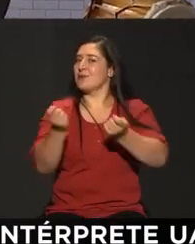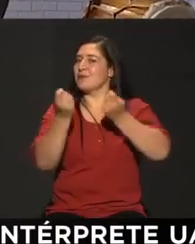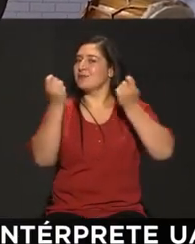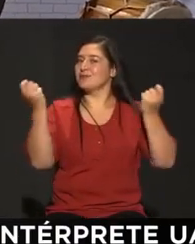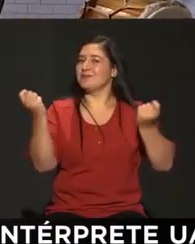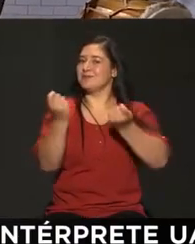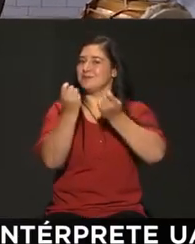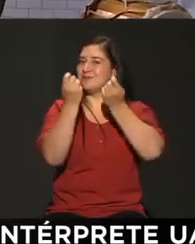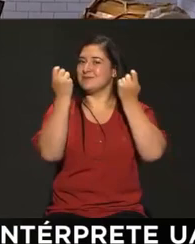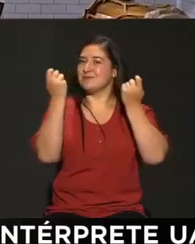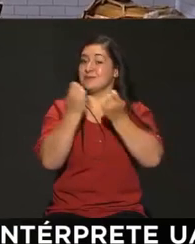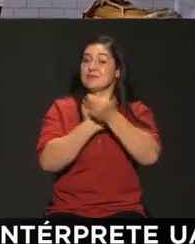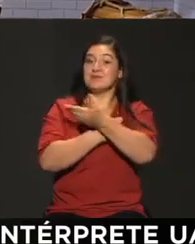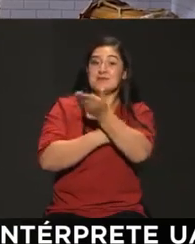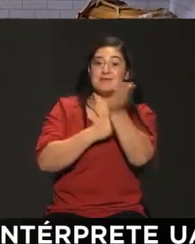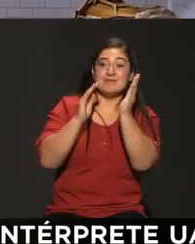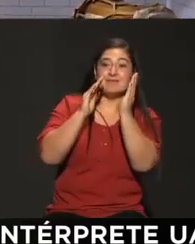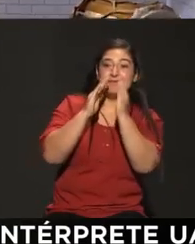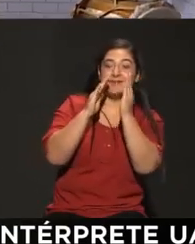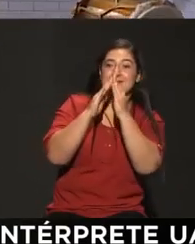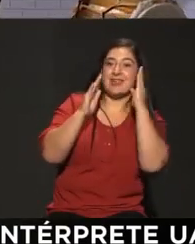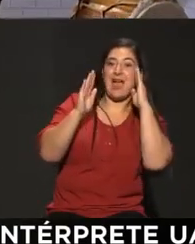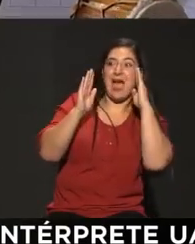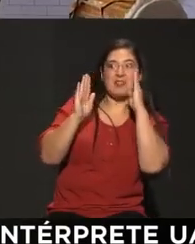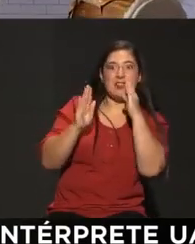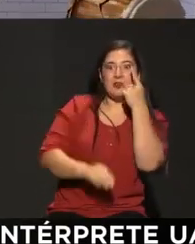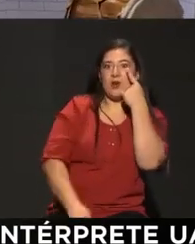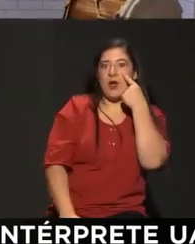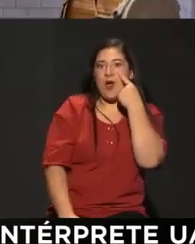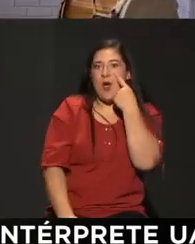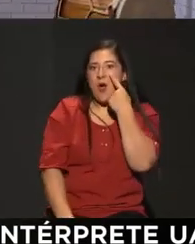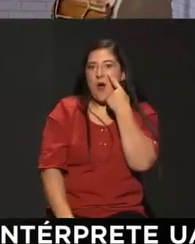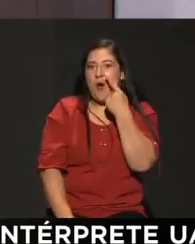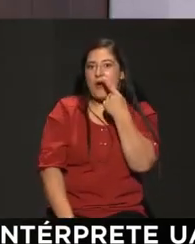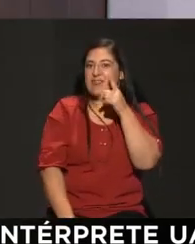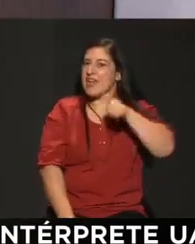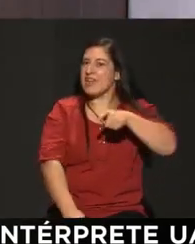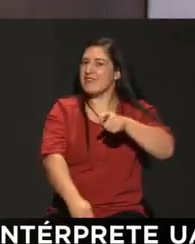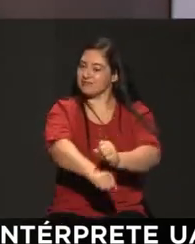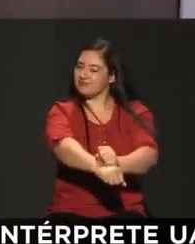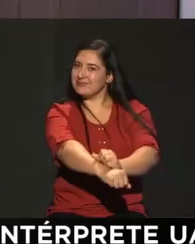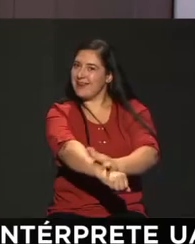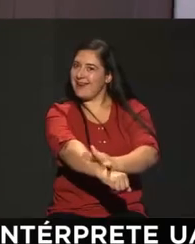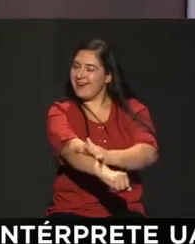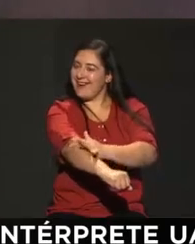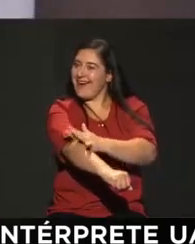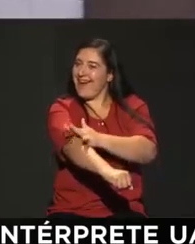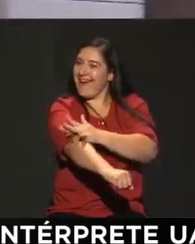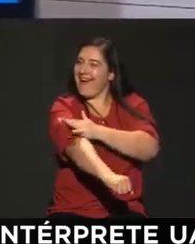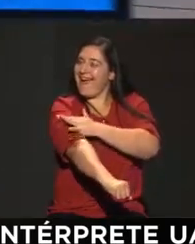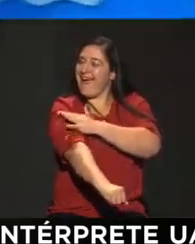en casita, atentos, porque hay. ¿Qué? ¿Tener? ¡Ay, qué emoción! ¡Anima, eco